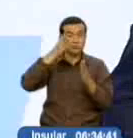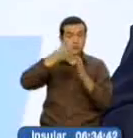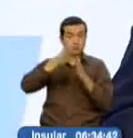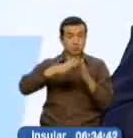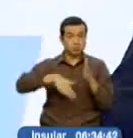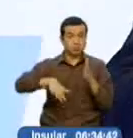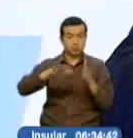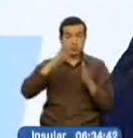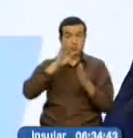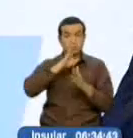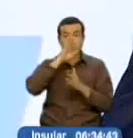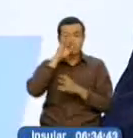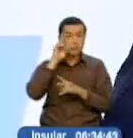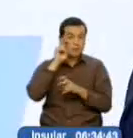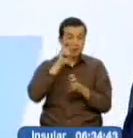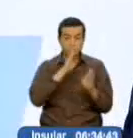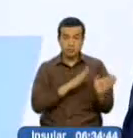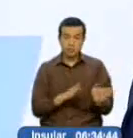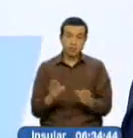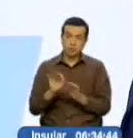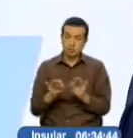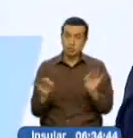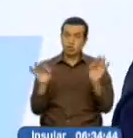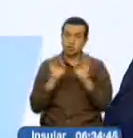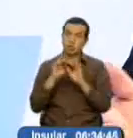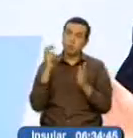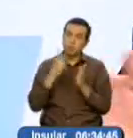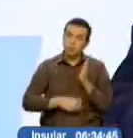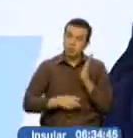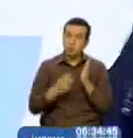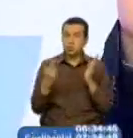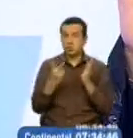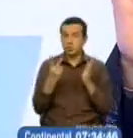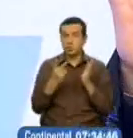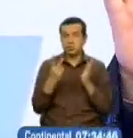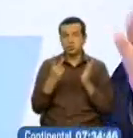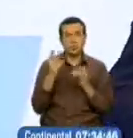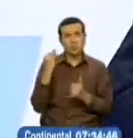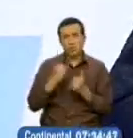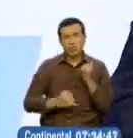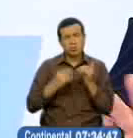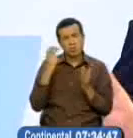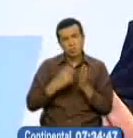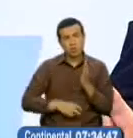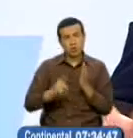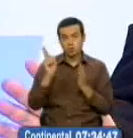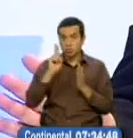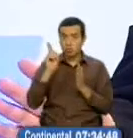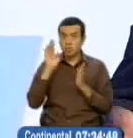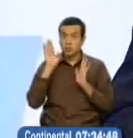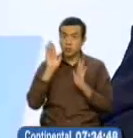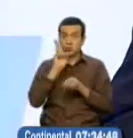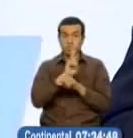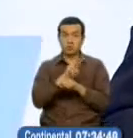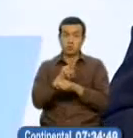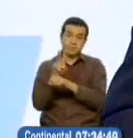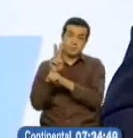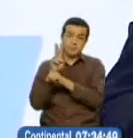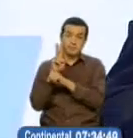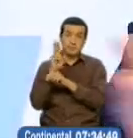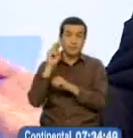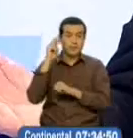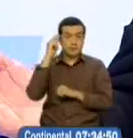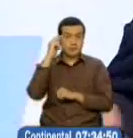de los factores para el ordenamiento, que es una multa, será el último que tengamos que hacer, pero tampoco la superintendencia tendría